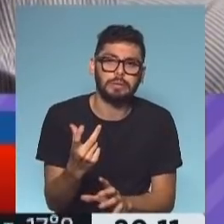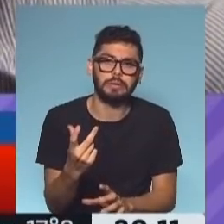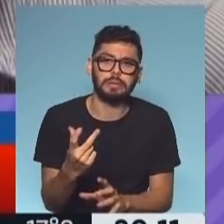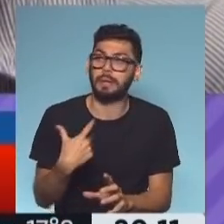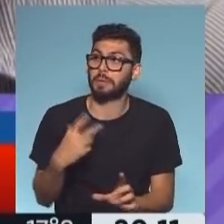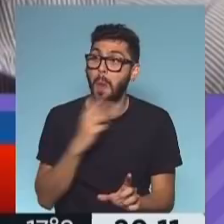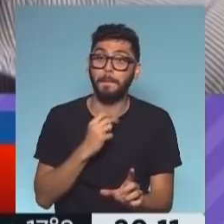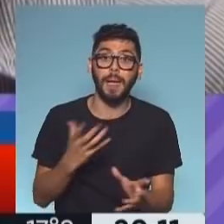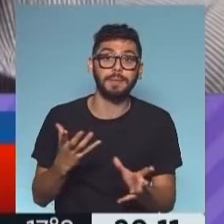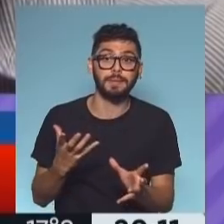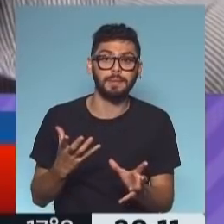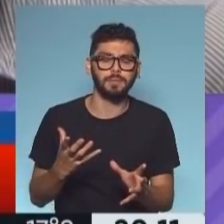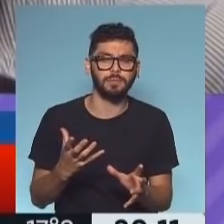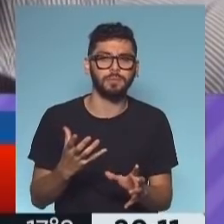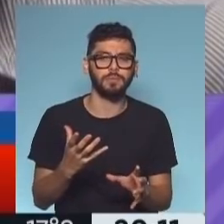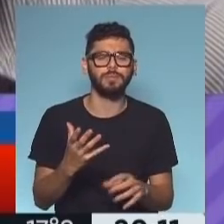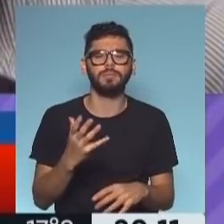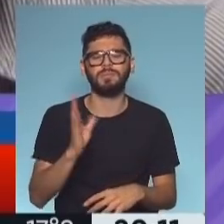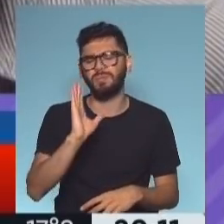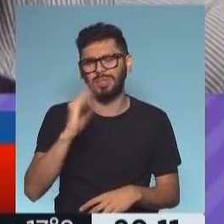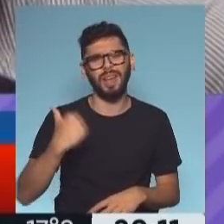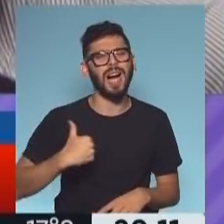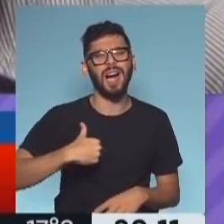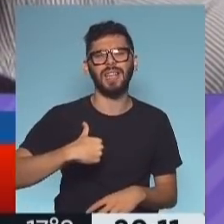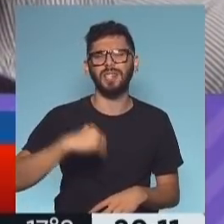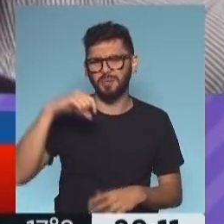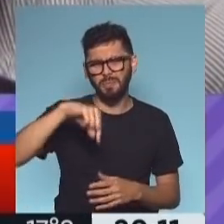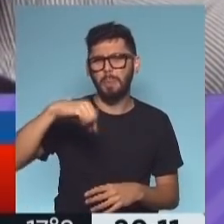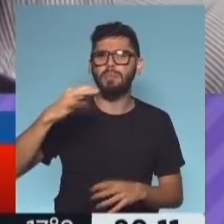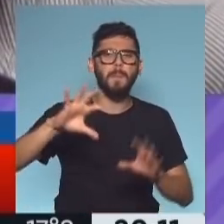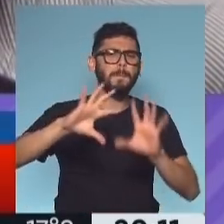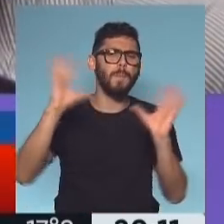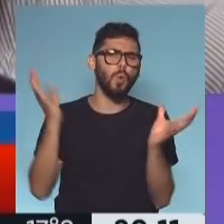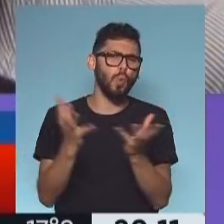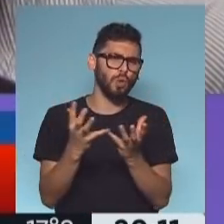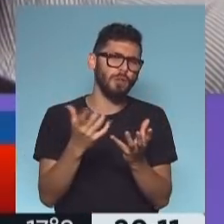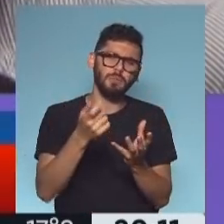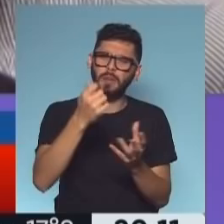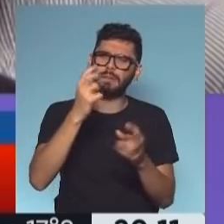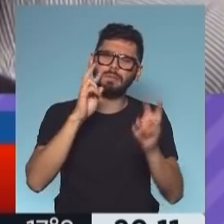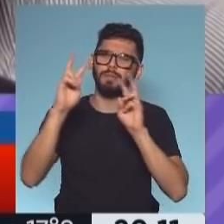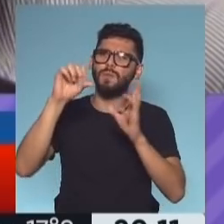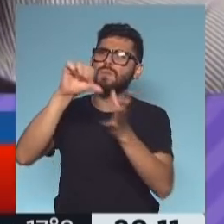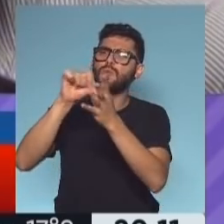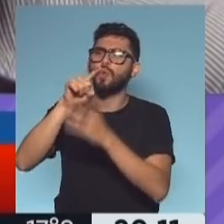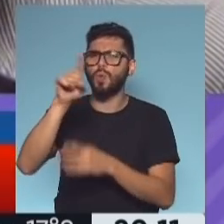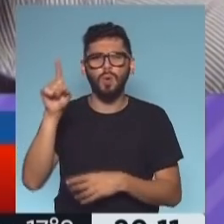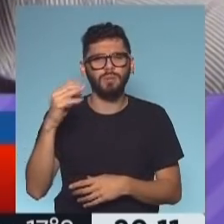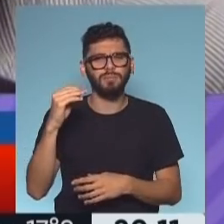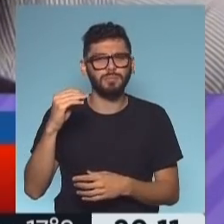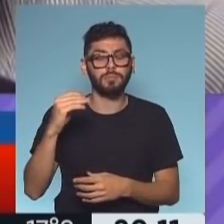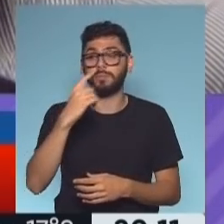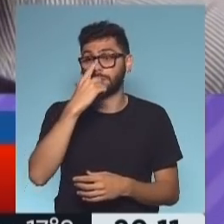Bueno, por supuesto que en Argentina y en todos los países del mundo, esto lo pueden hacer fácilmente recorriendo qué ha pasado en todos los países del mundo, no se han cumplido con